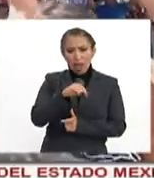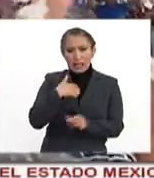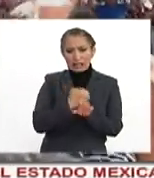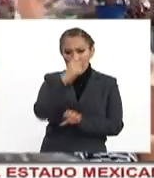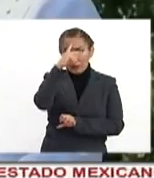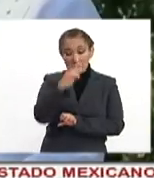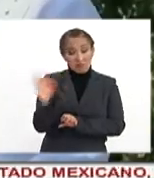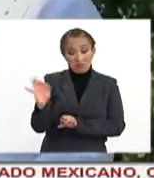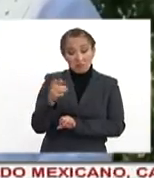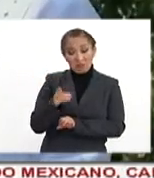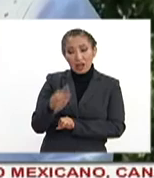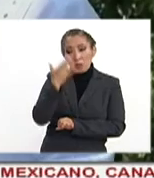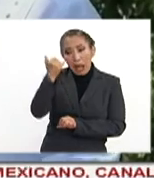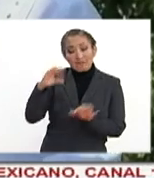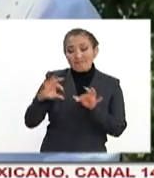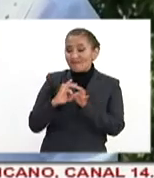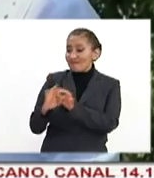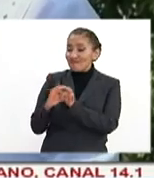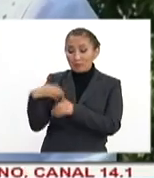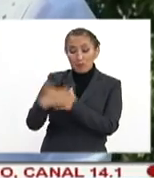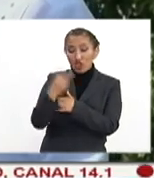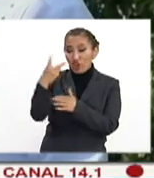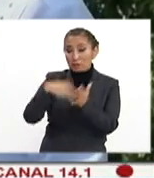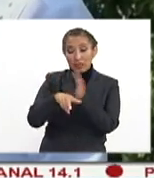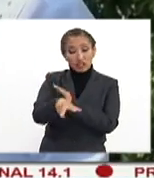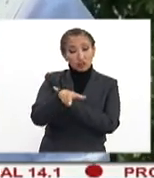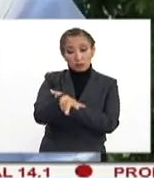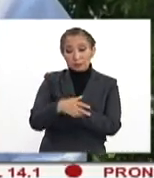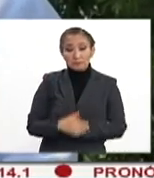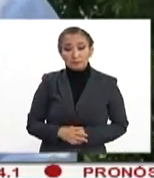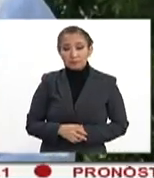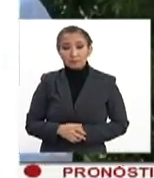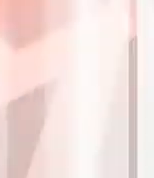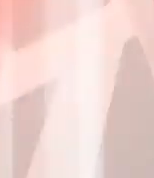de México. De lo contrario, dijo, no habrá alianza en el 2018.